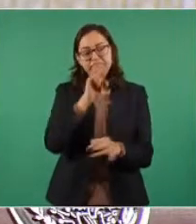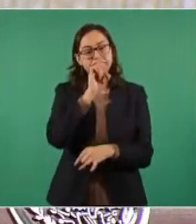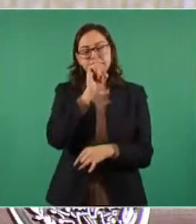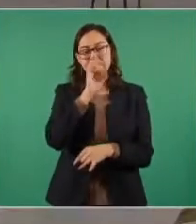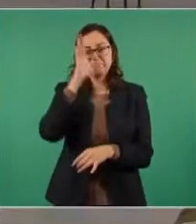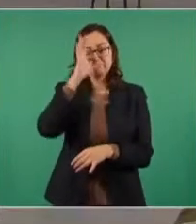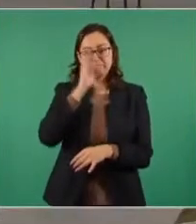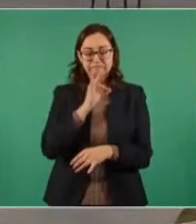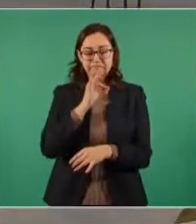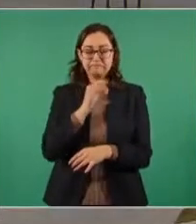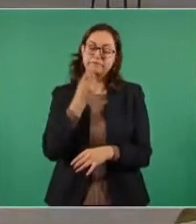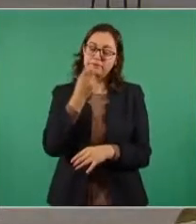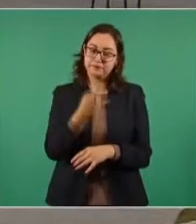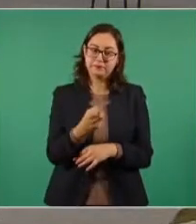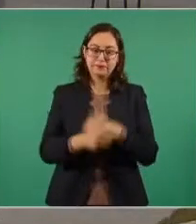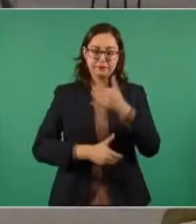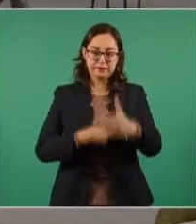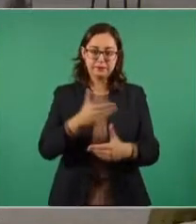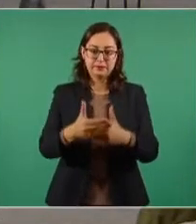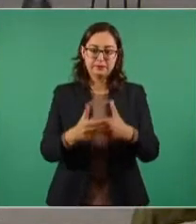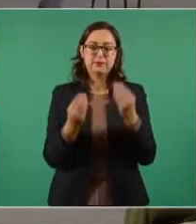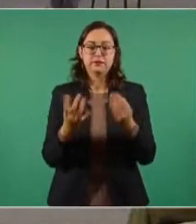muchas gracias